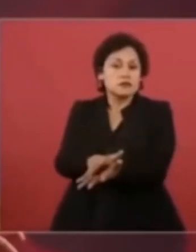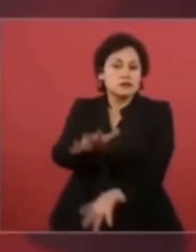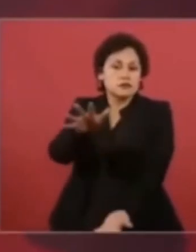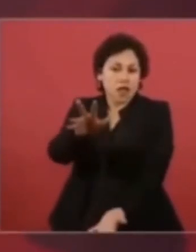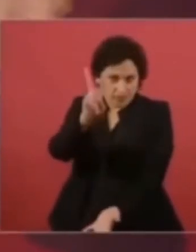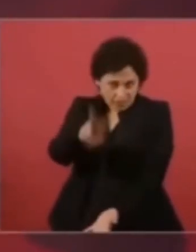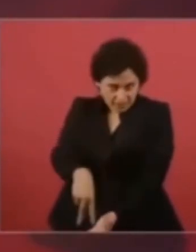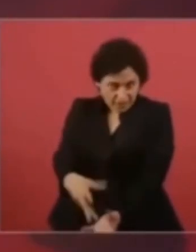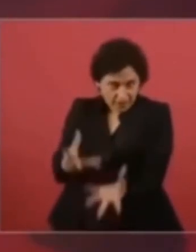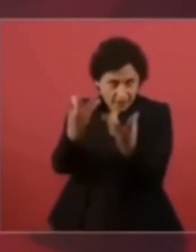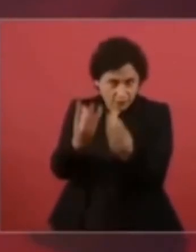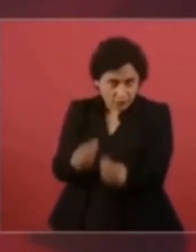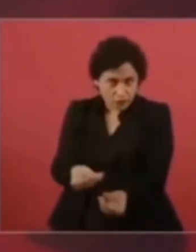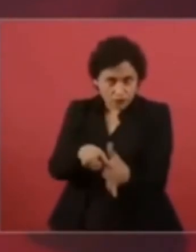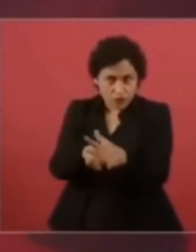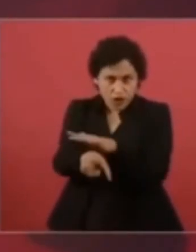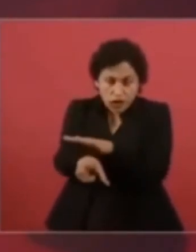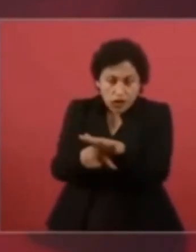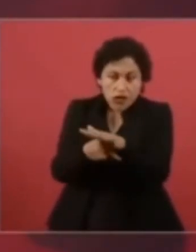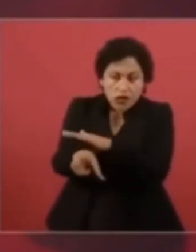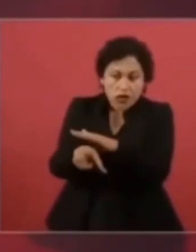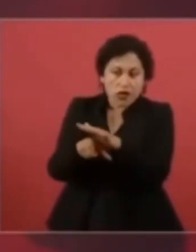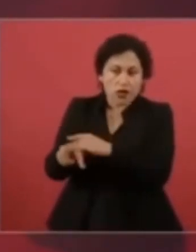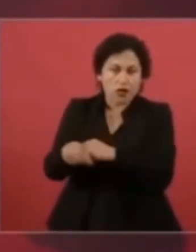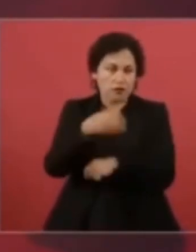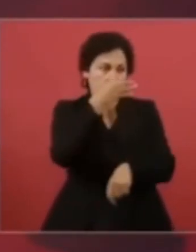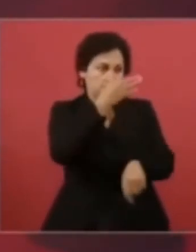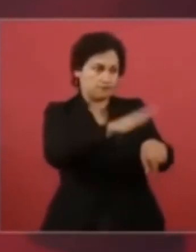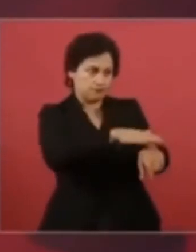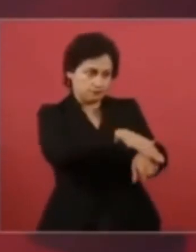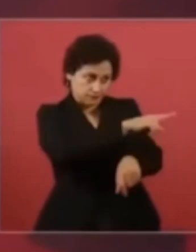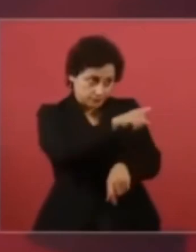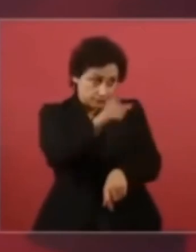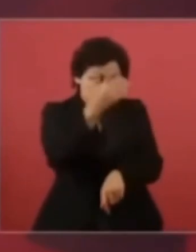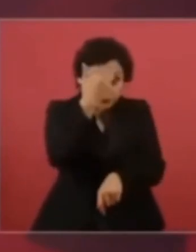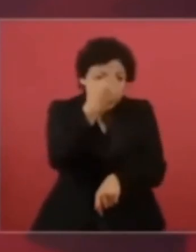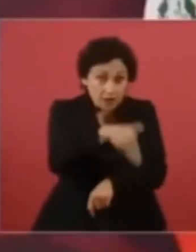Para que la gente lo sepa.